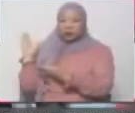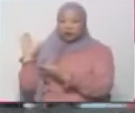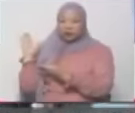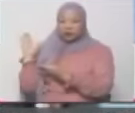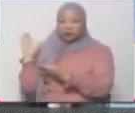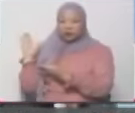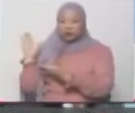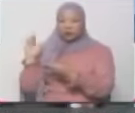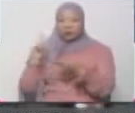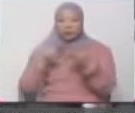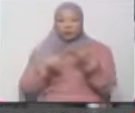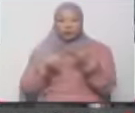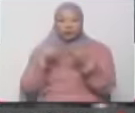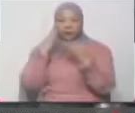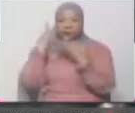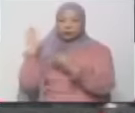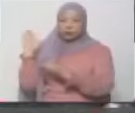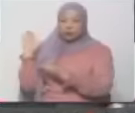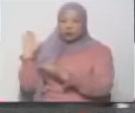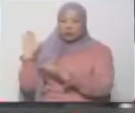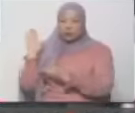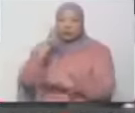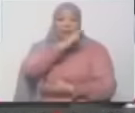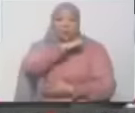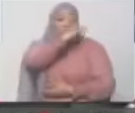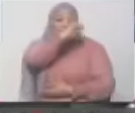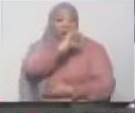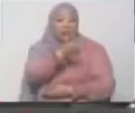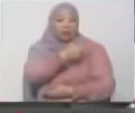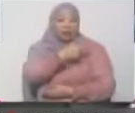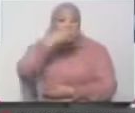y Romero Bolívar, mayor general Romero Bolívar.